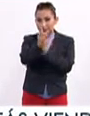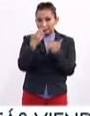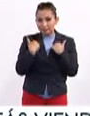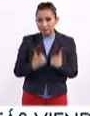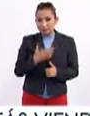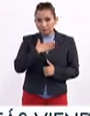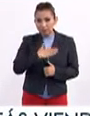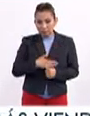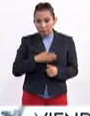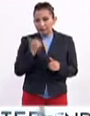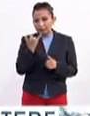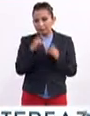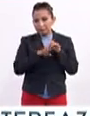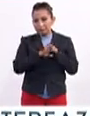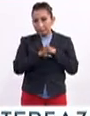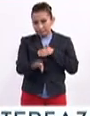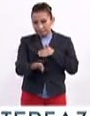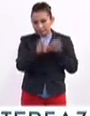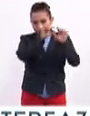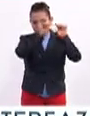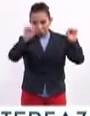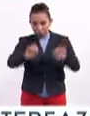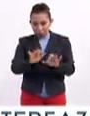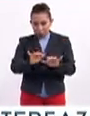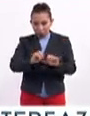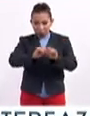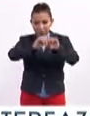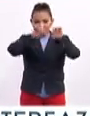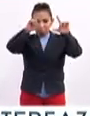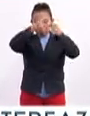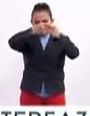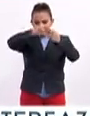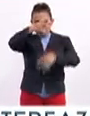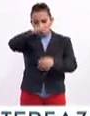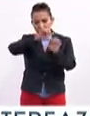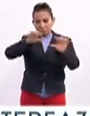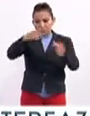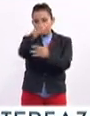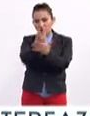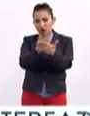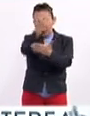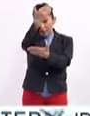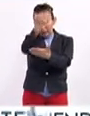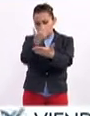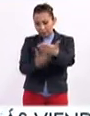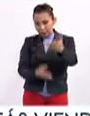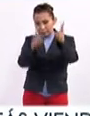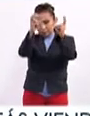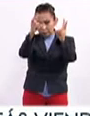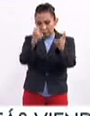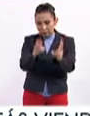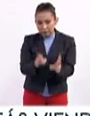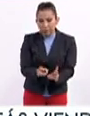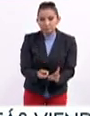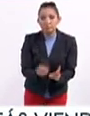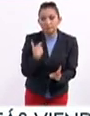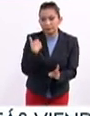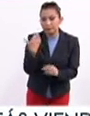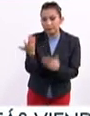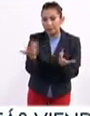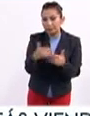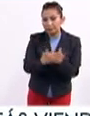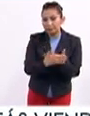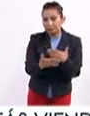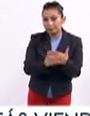Humanos, Justicia y Migración, y automáticamente aparece todo el programa que se va a